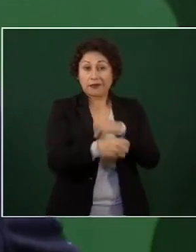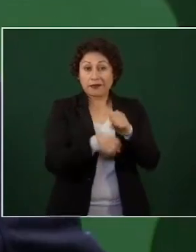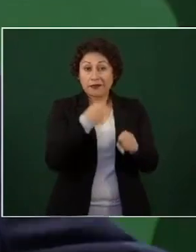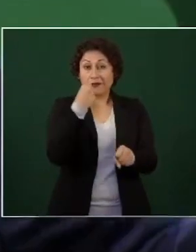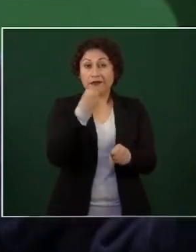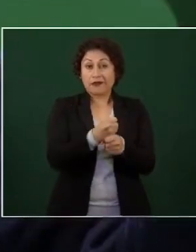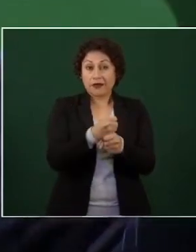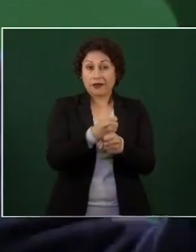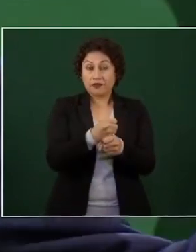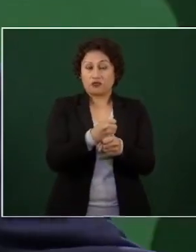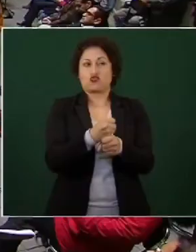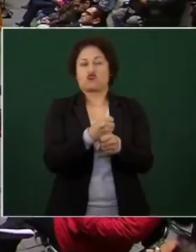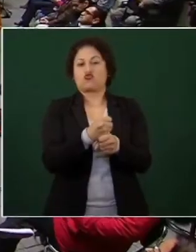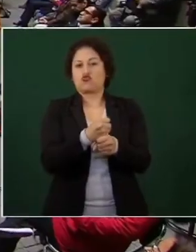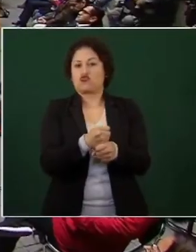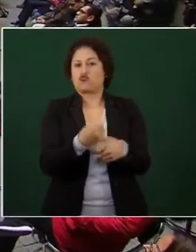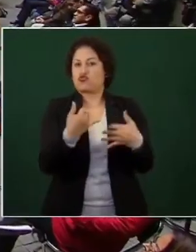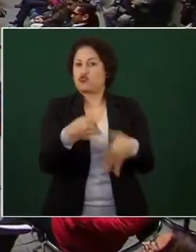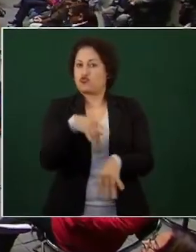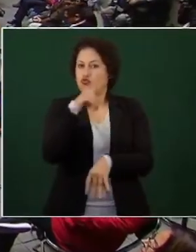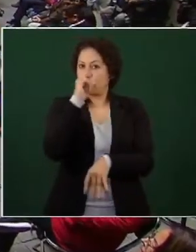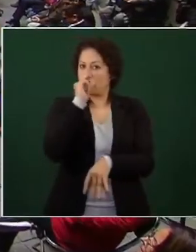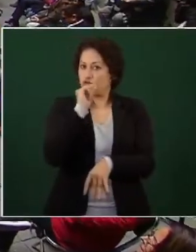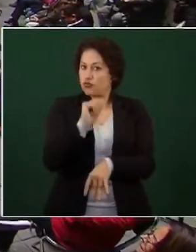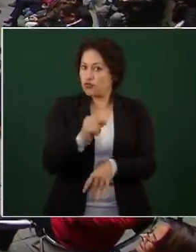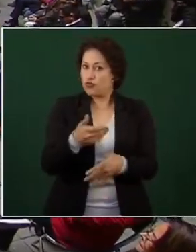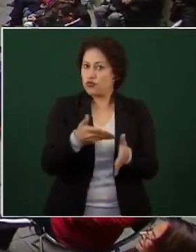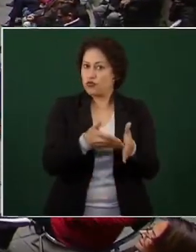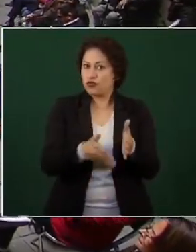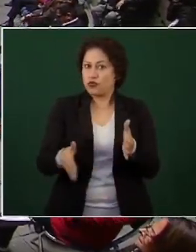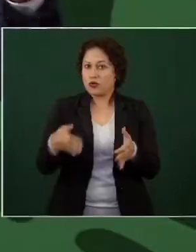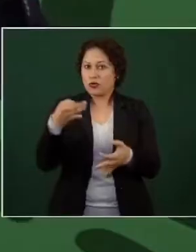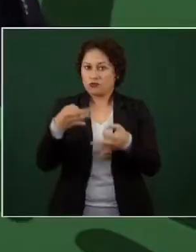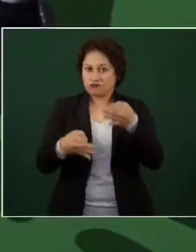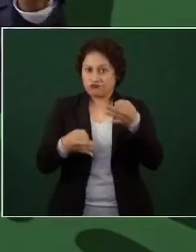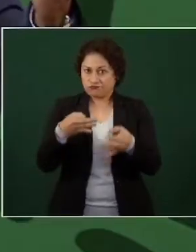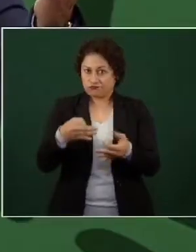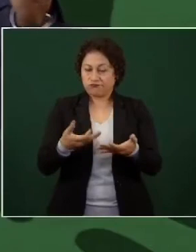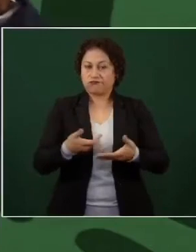y estar informando de